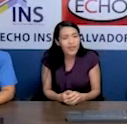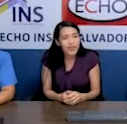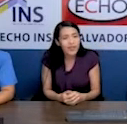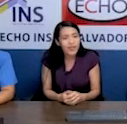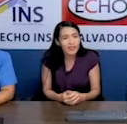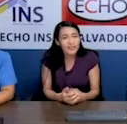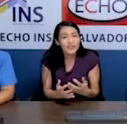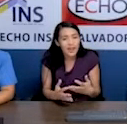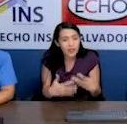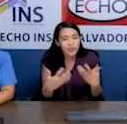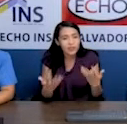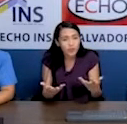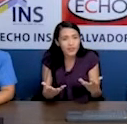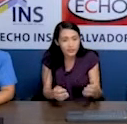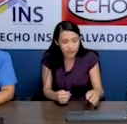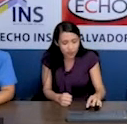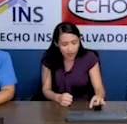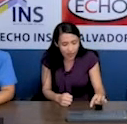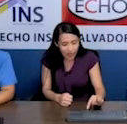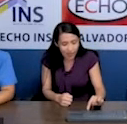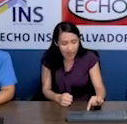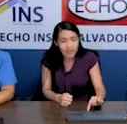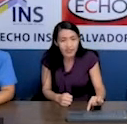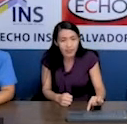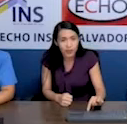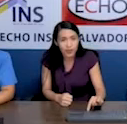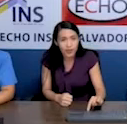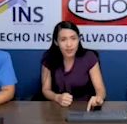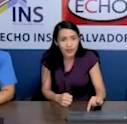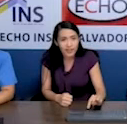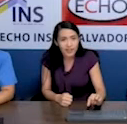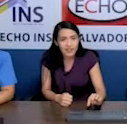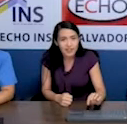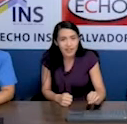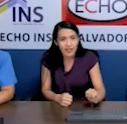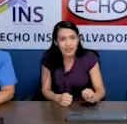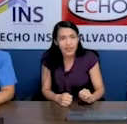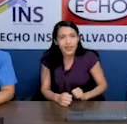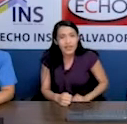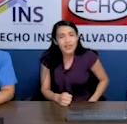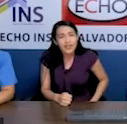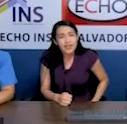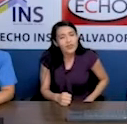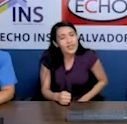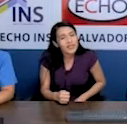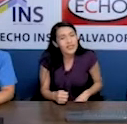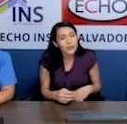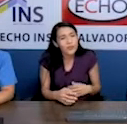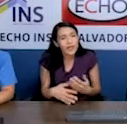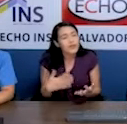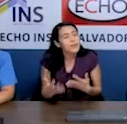sido necesarios su atención a este tipo de necesidades. Y